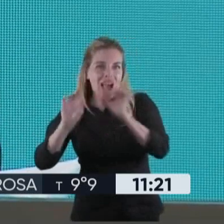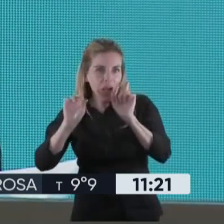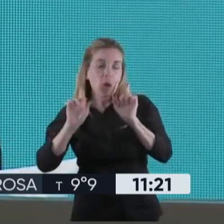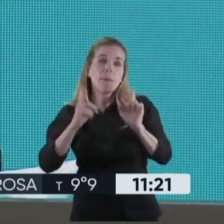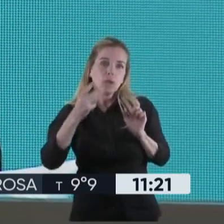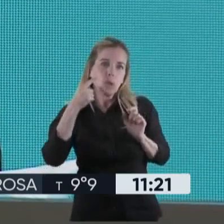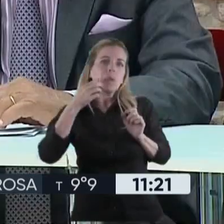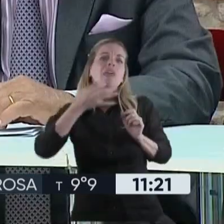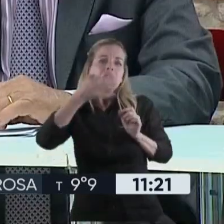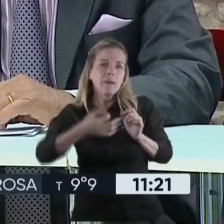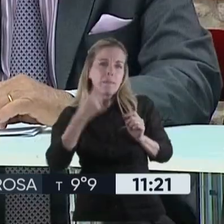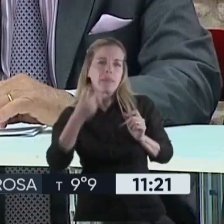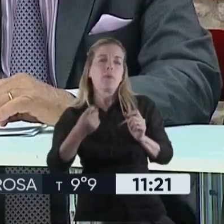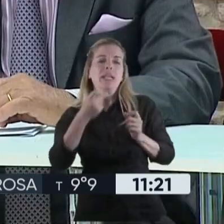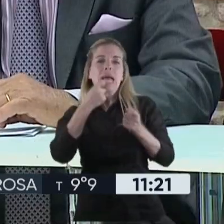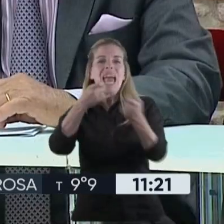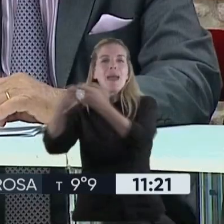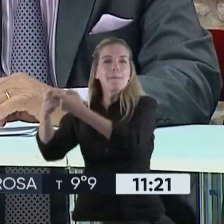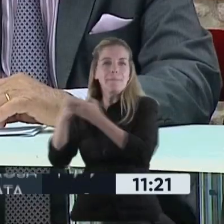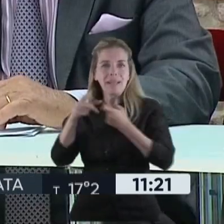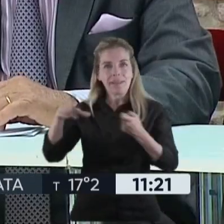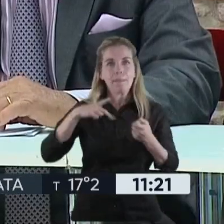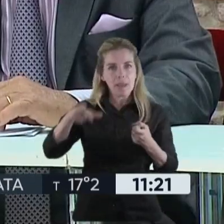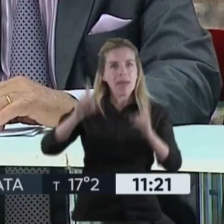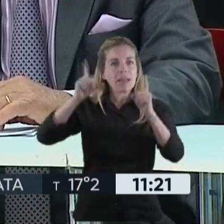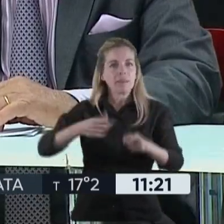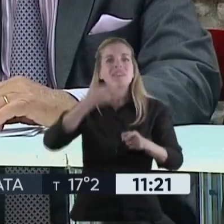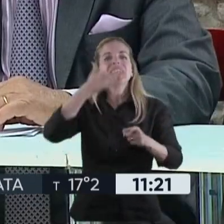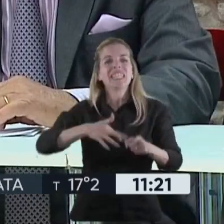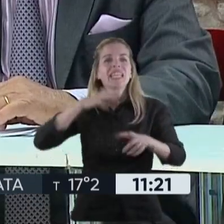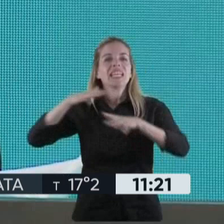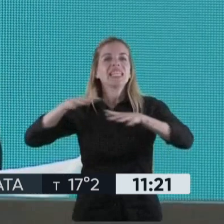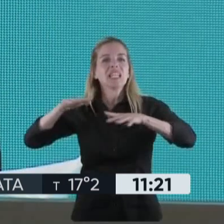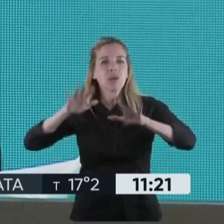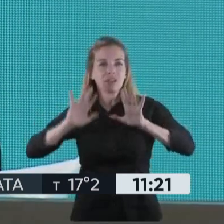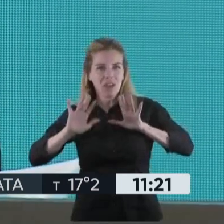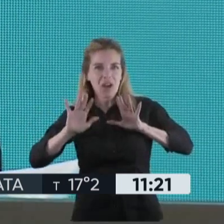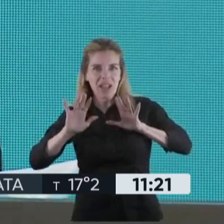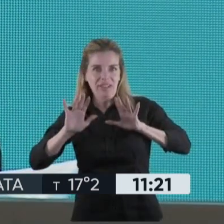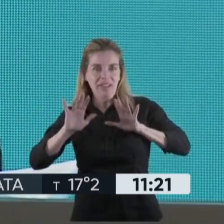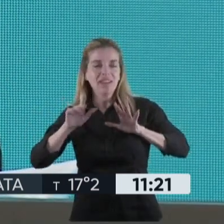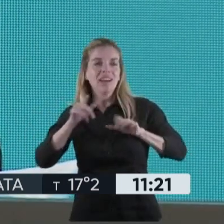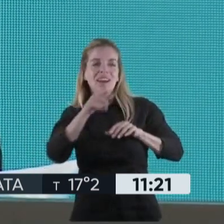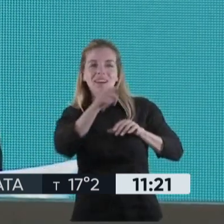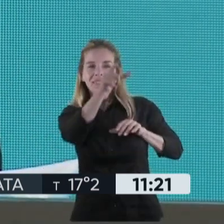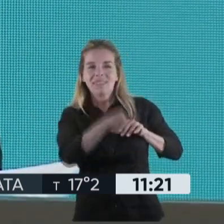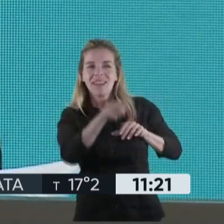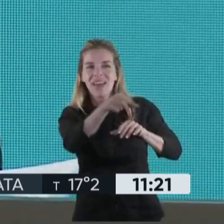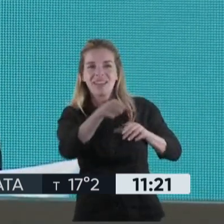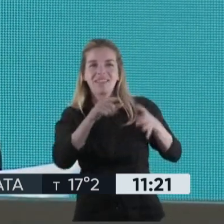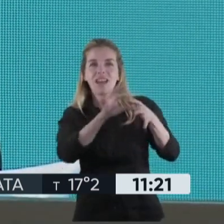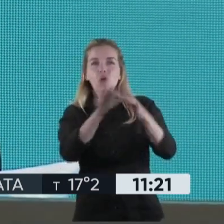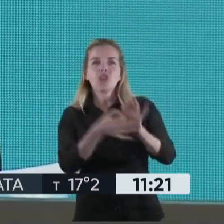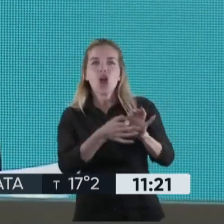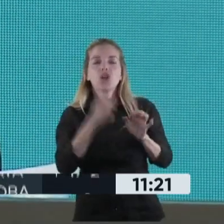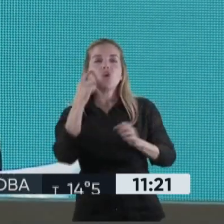empresario hemos también recibido comprensión. Está Funes de Rioja allí. Con la Unión Industrial